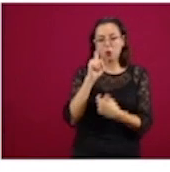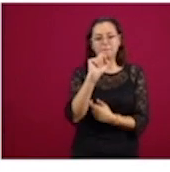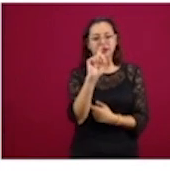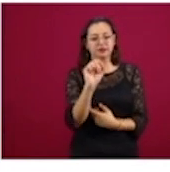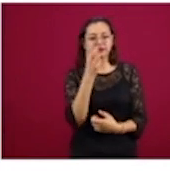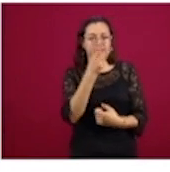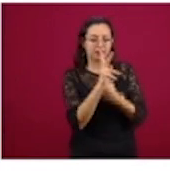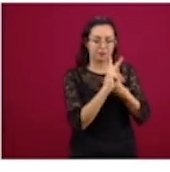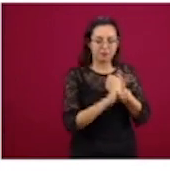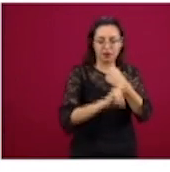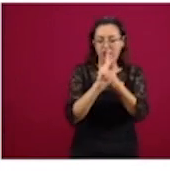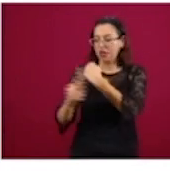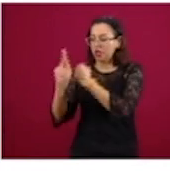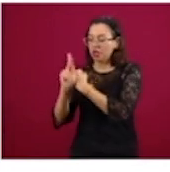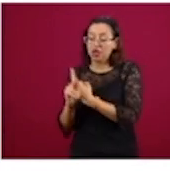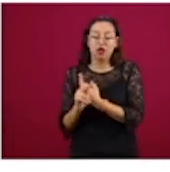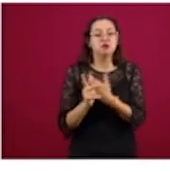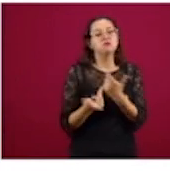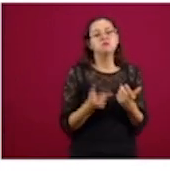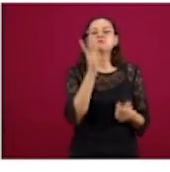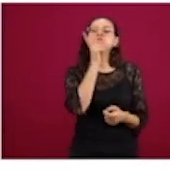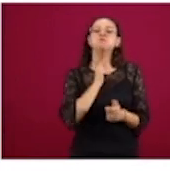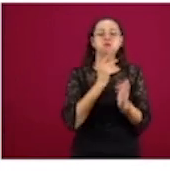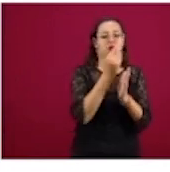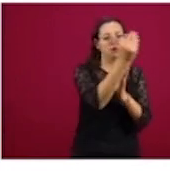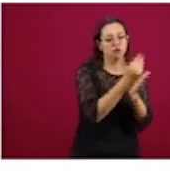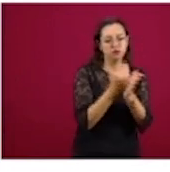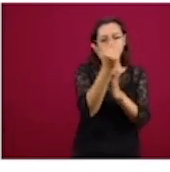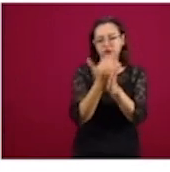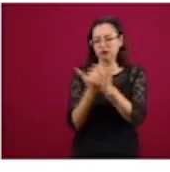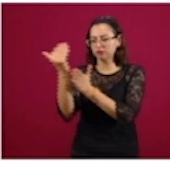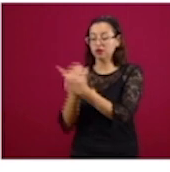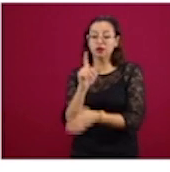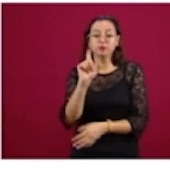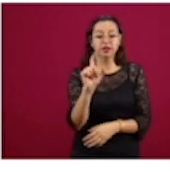países, hicieran una reducción del 23% de su capacidad.